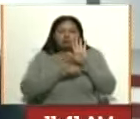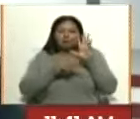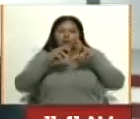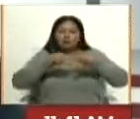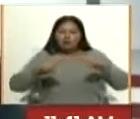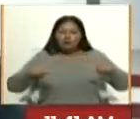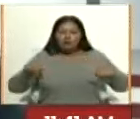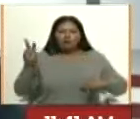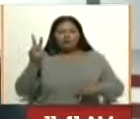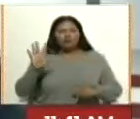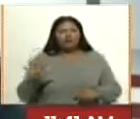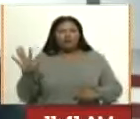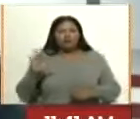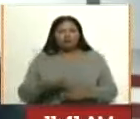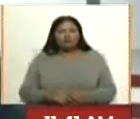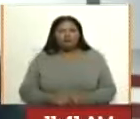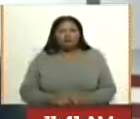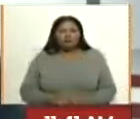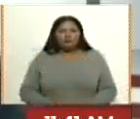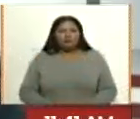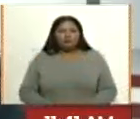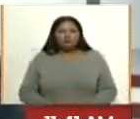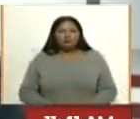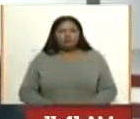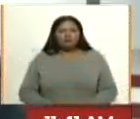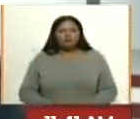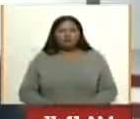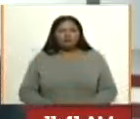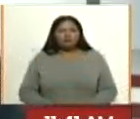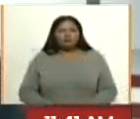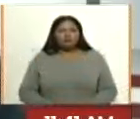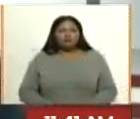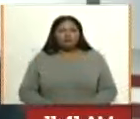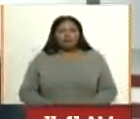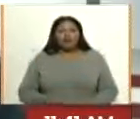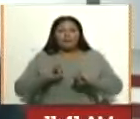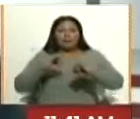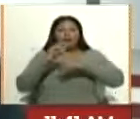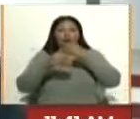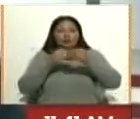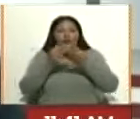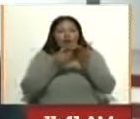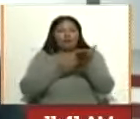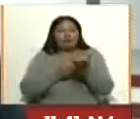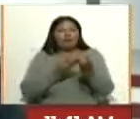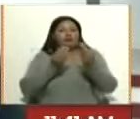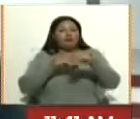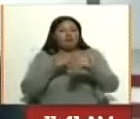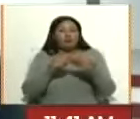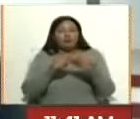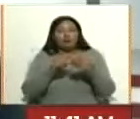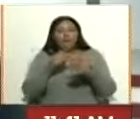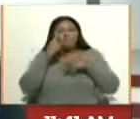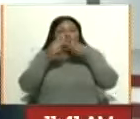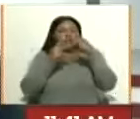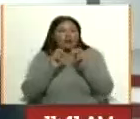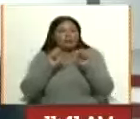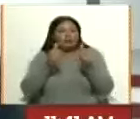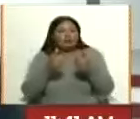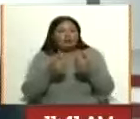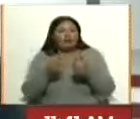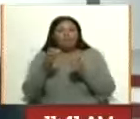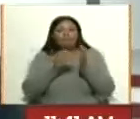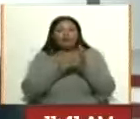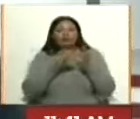territorio venezolano, que es el mismo de que existía antes de las transformaciones políticas iniciadas en 1810.